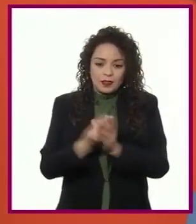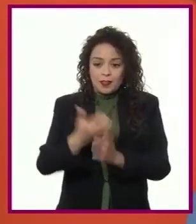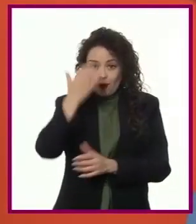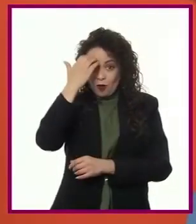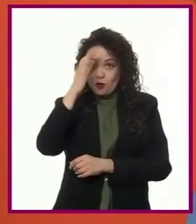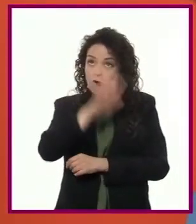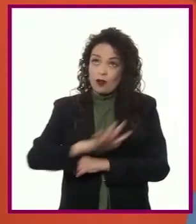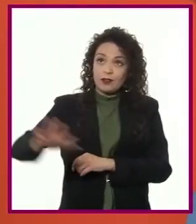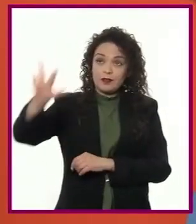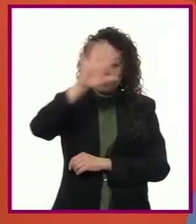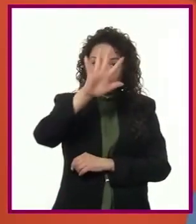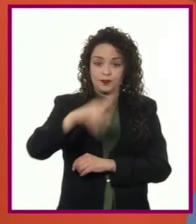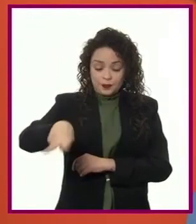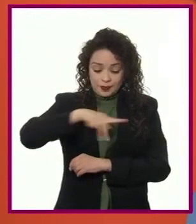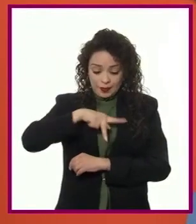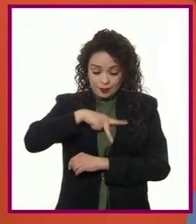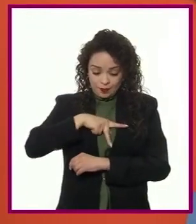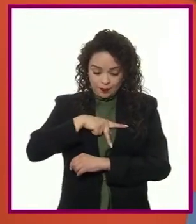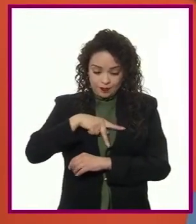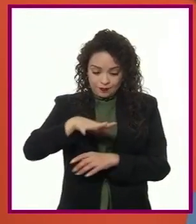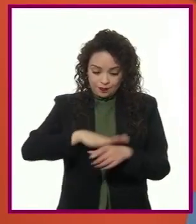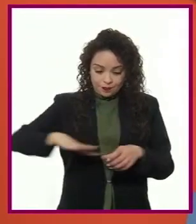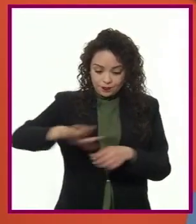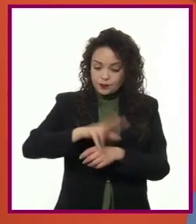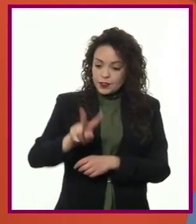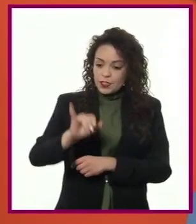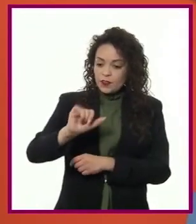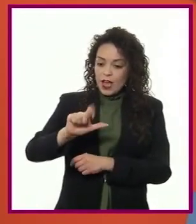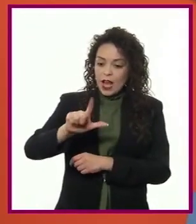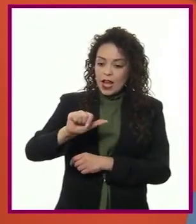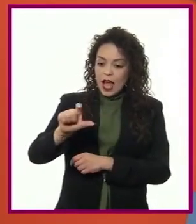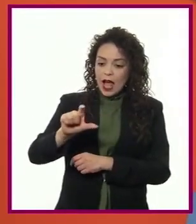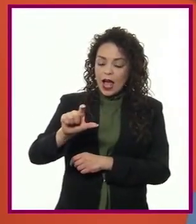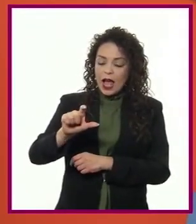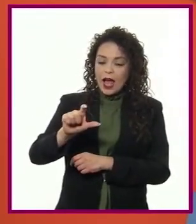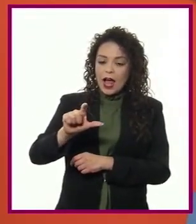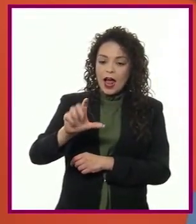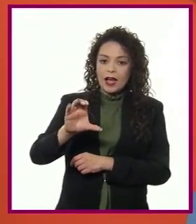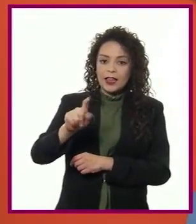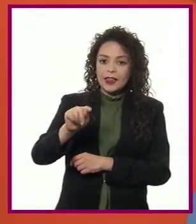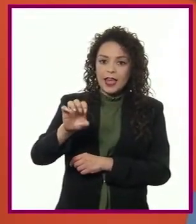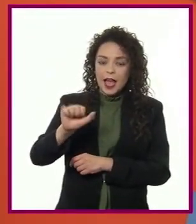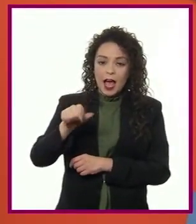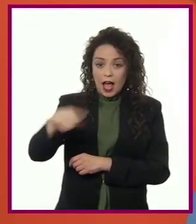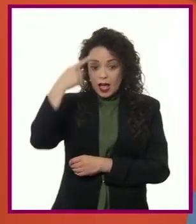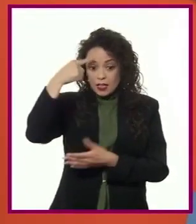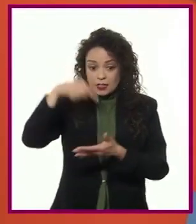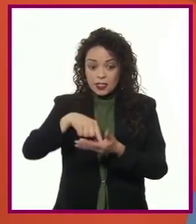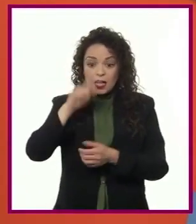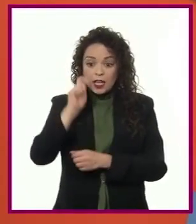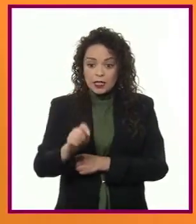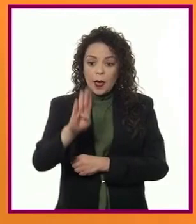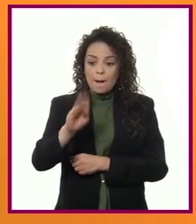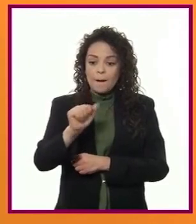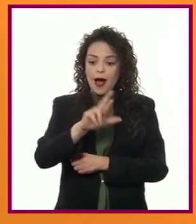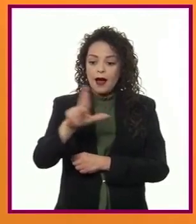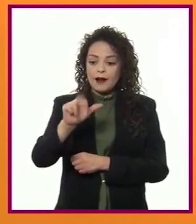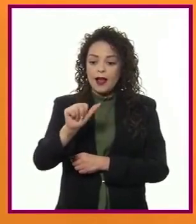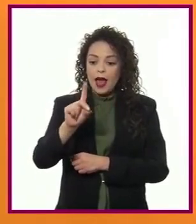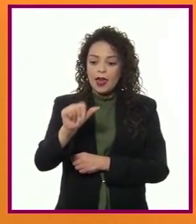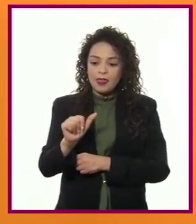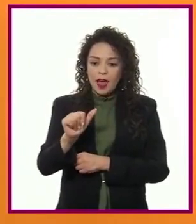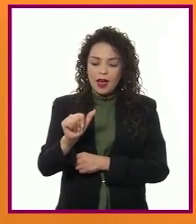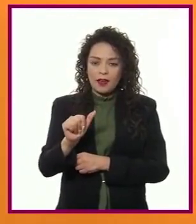Láctea, nuestra propia galaxia a la que pertenecemos, se estima que es una espiral barrada.